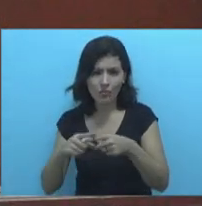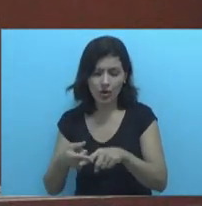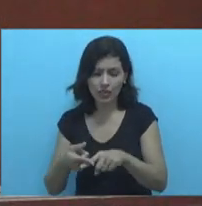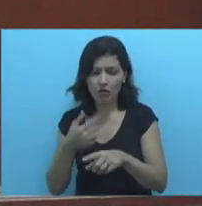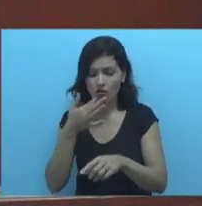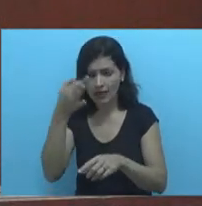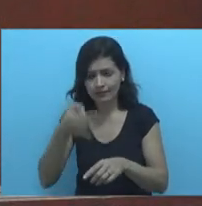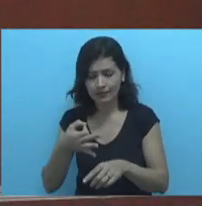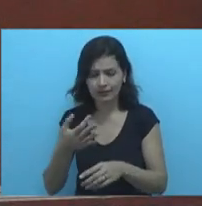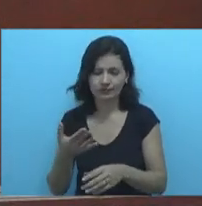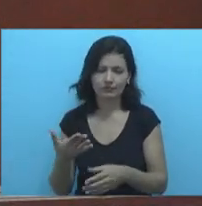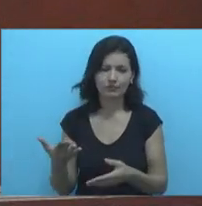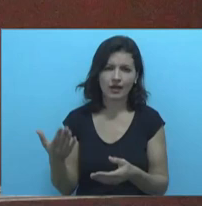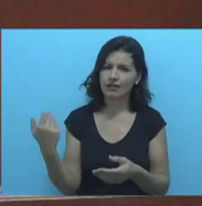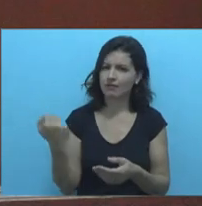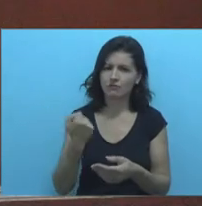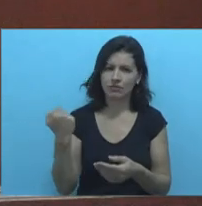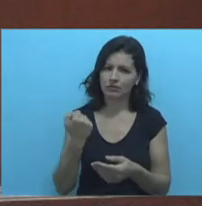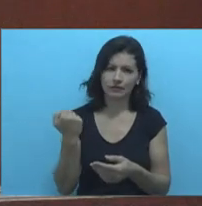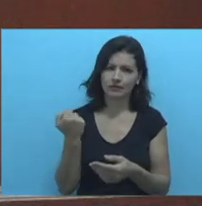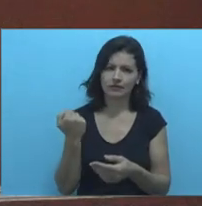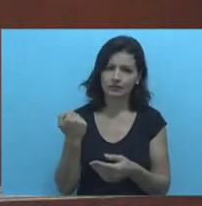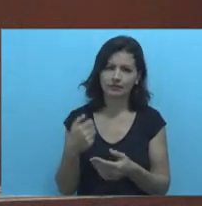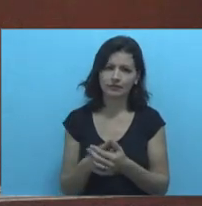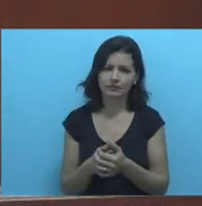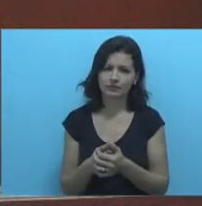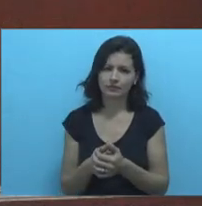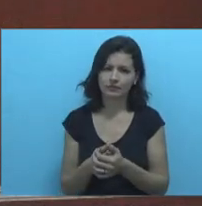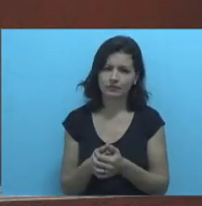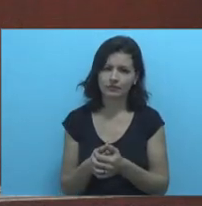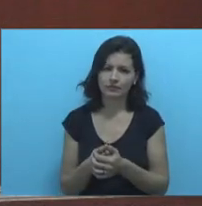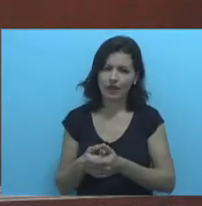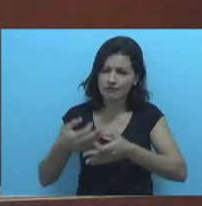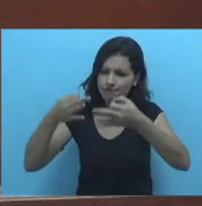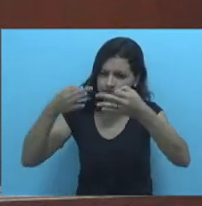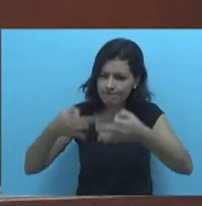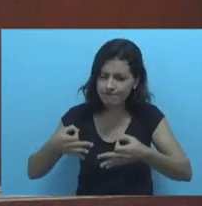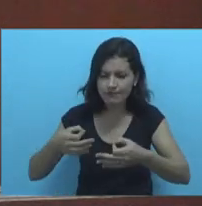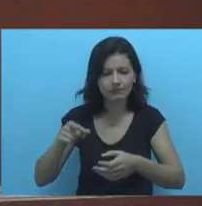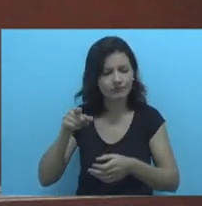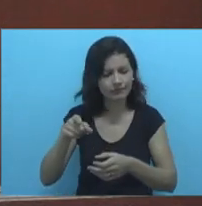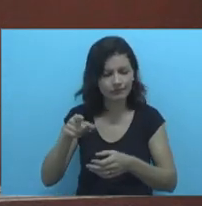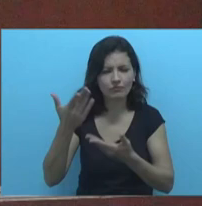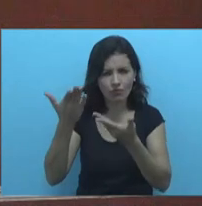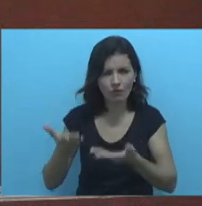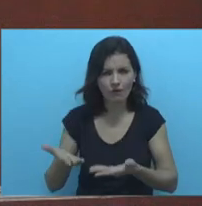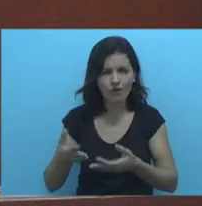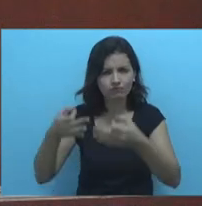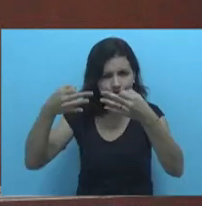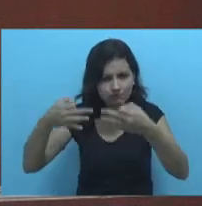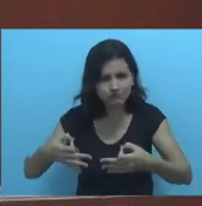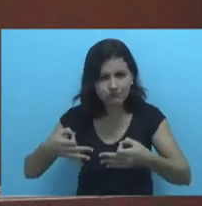dejar un rasgo fundamental de honestidad, de decencia. Y esa fue una de